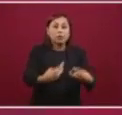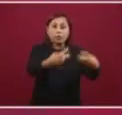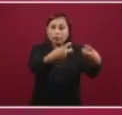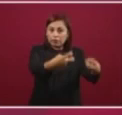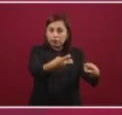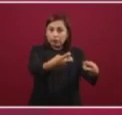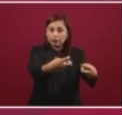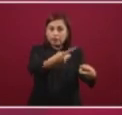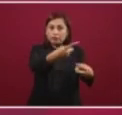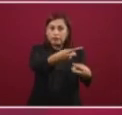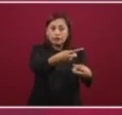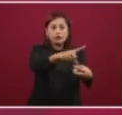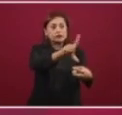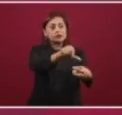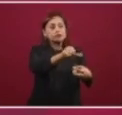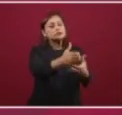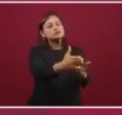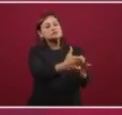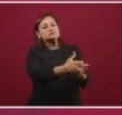no se reclamaba